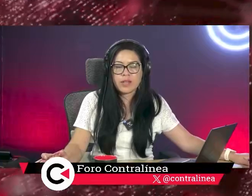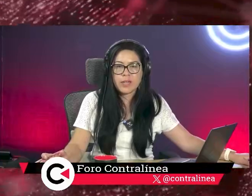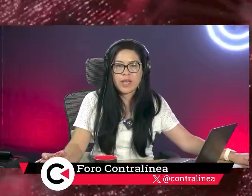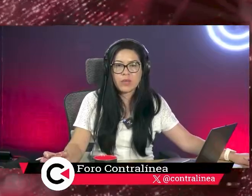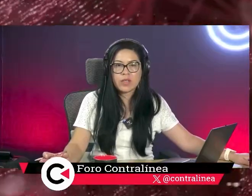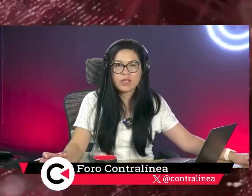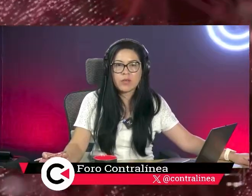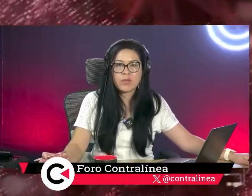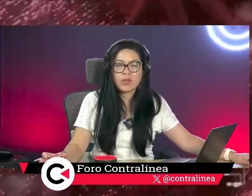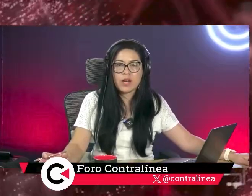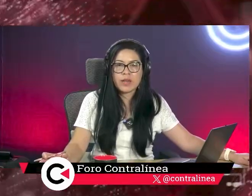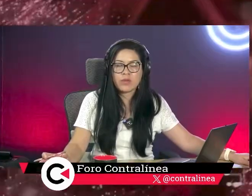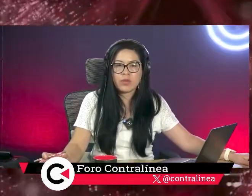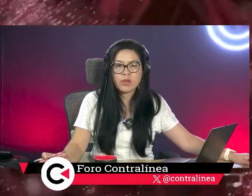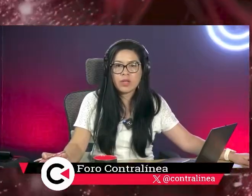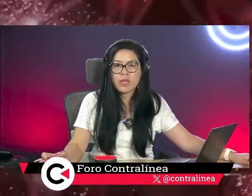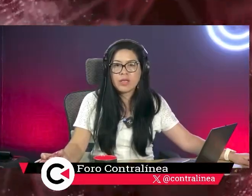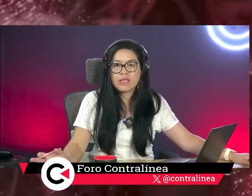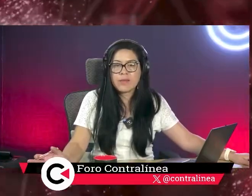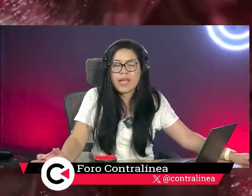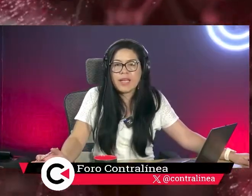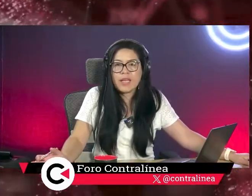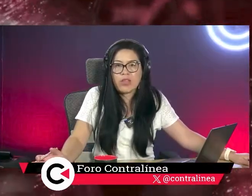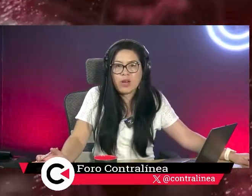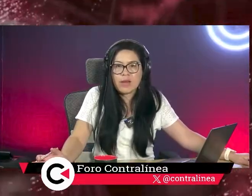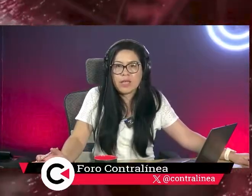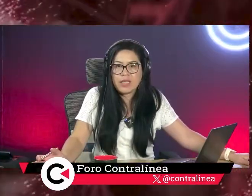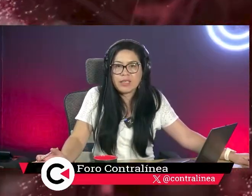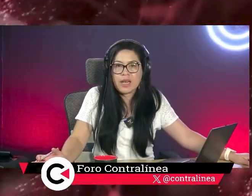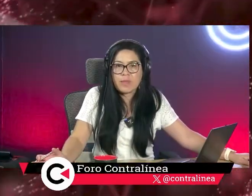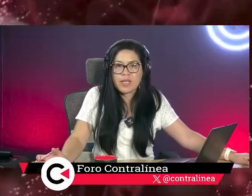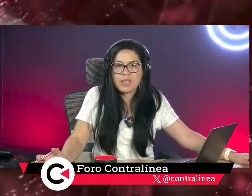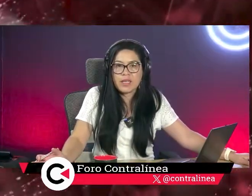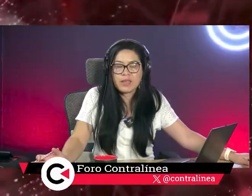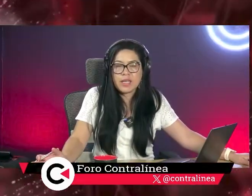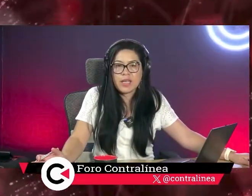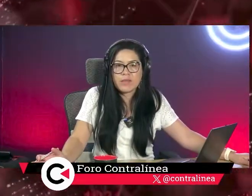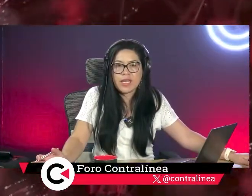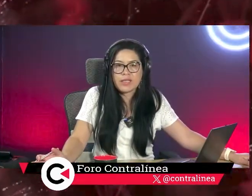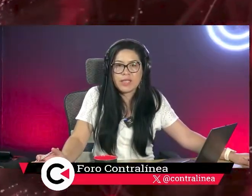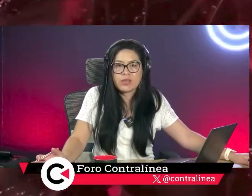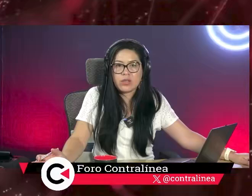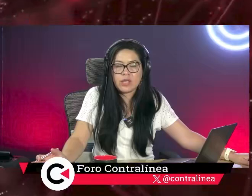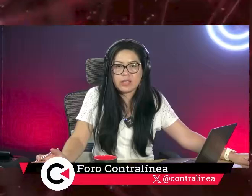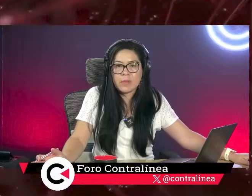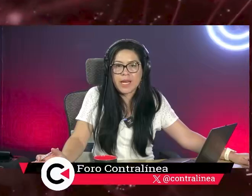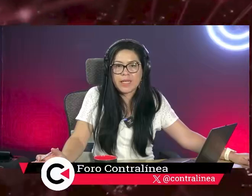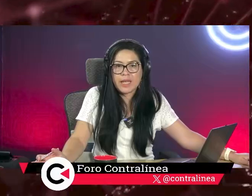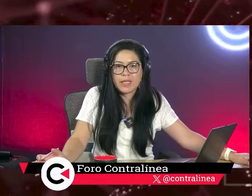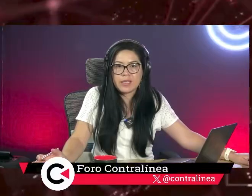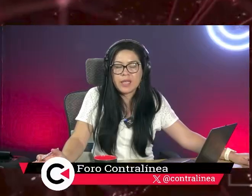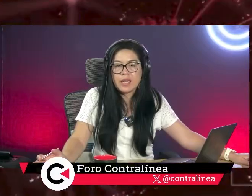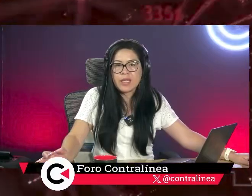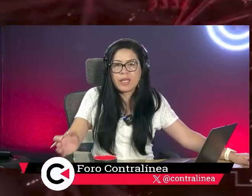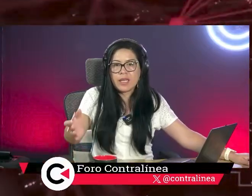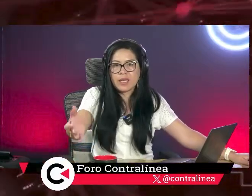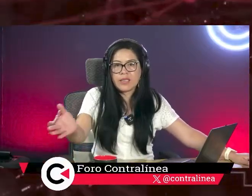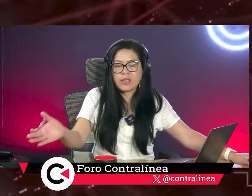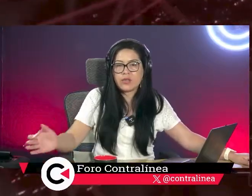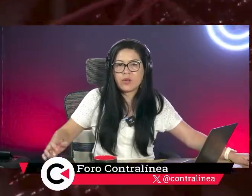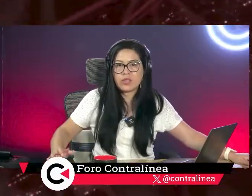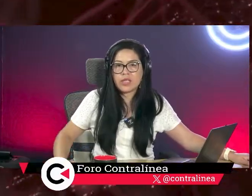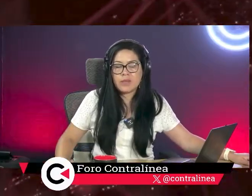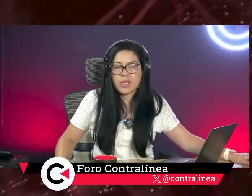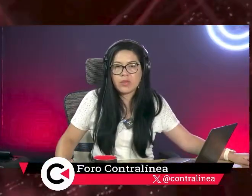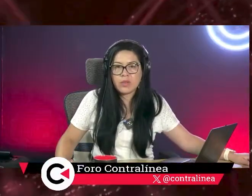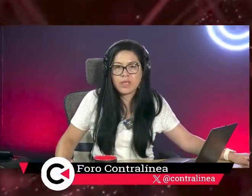habría terminado en ese momento la reunión, se habría ido la ministra presidenta y habría sanciones para quienes sin